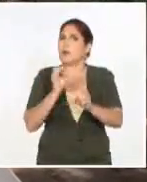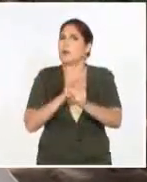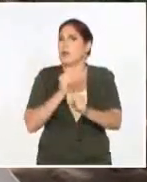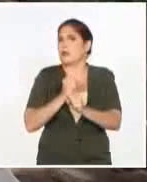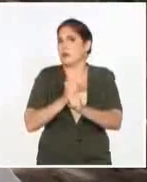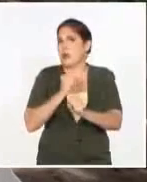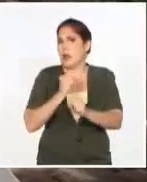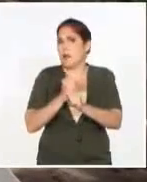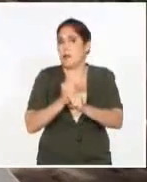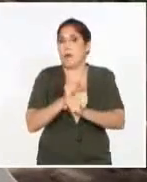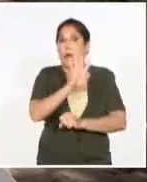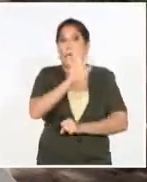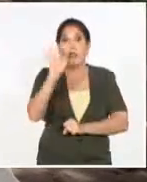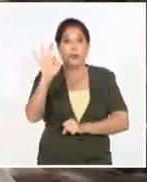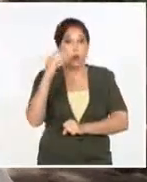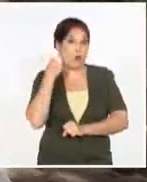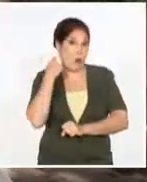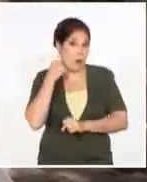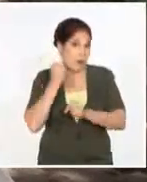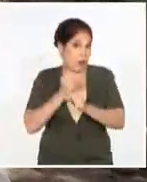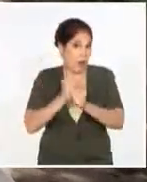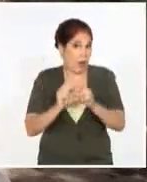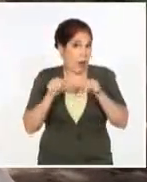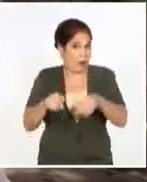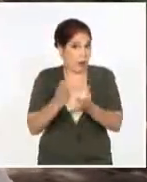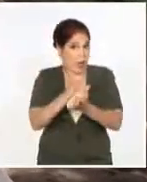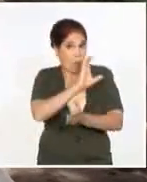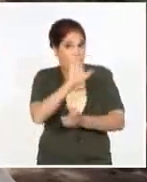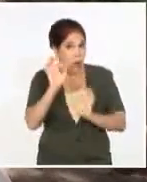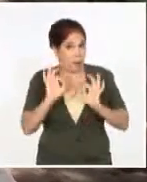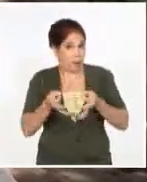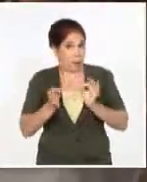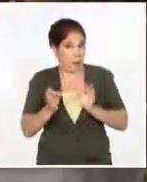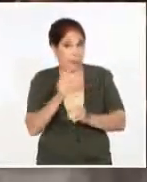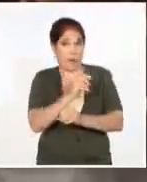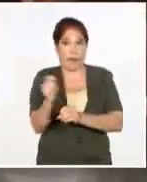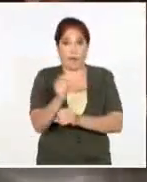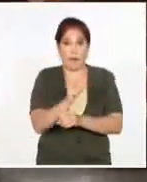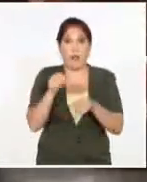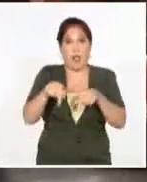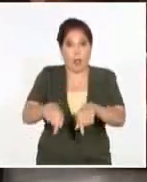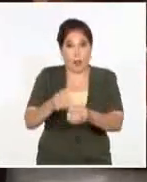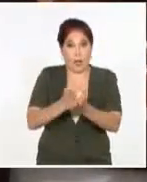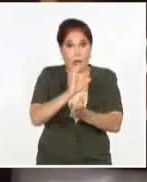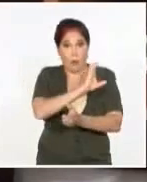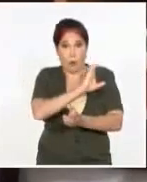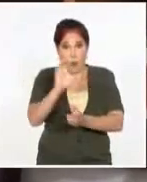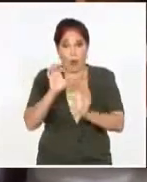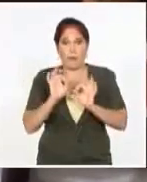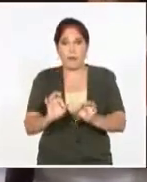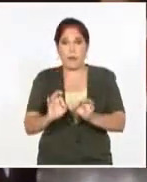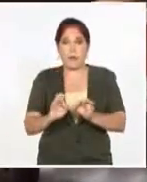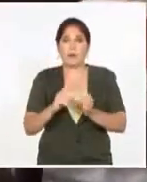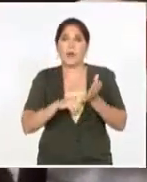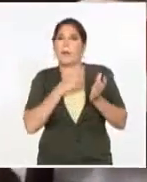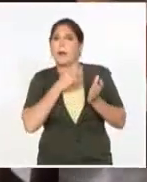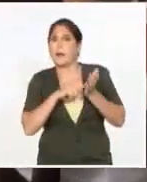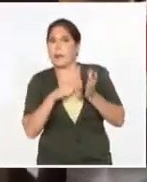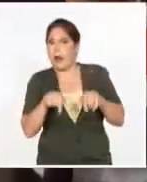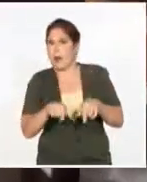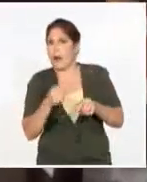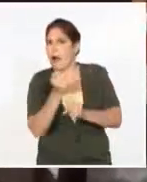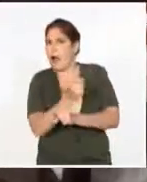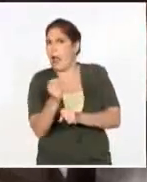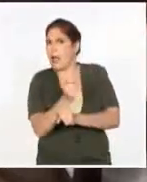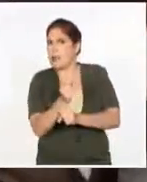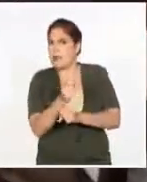aquí 48, voy para 49 años de maestro aquí en esta escuela. ¿Y hasta cuándo Pepe estará dando clases? Mientras